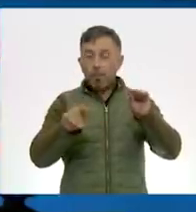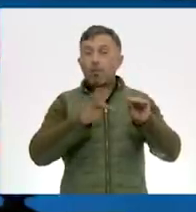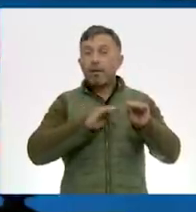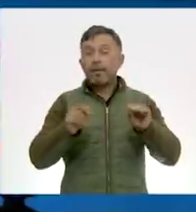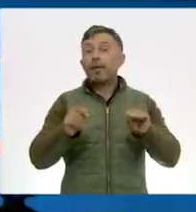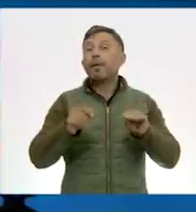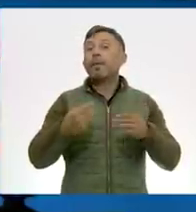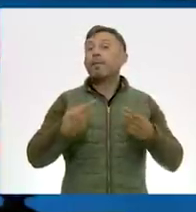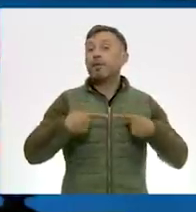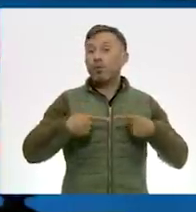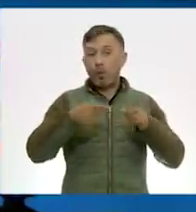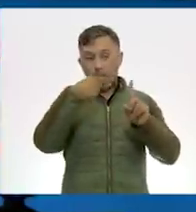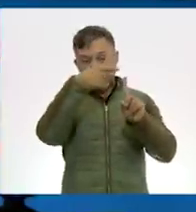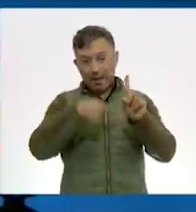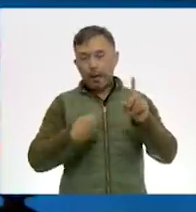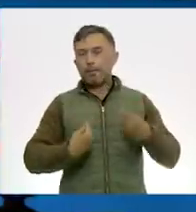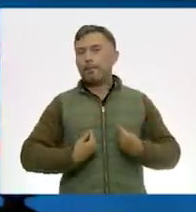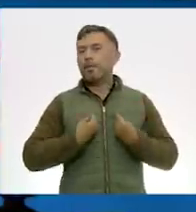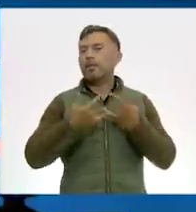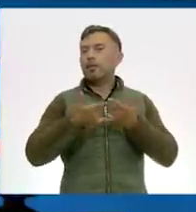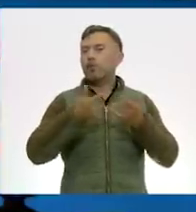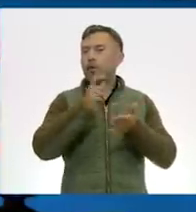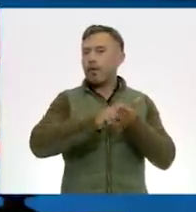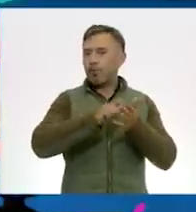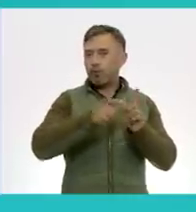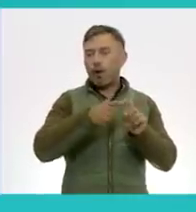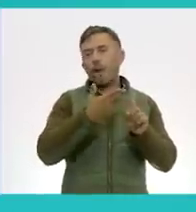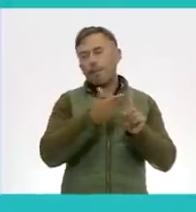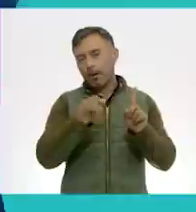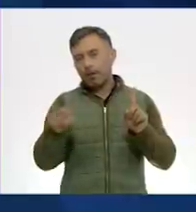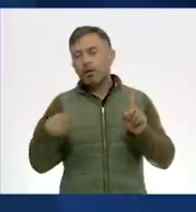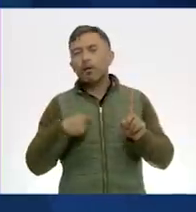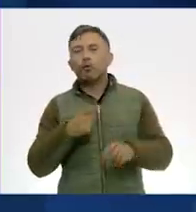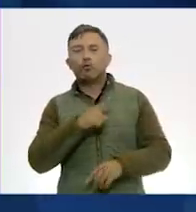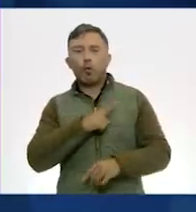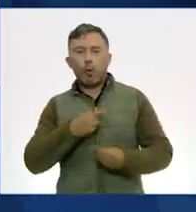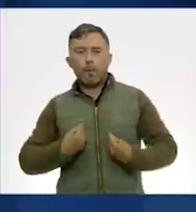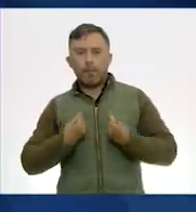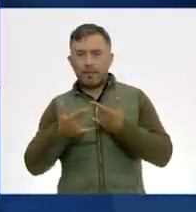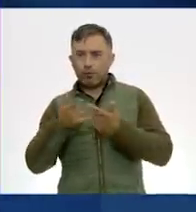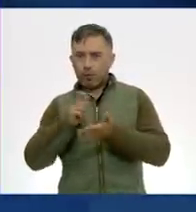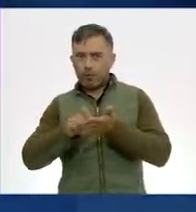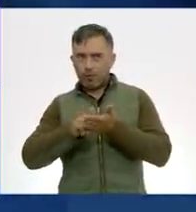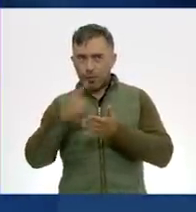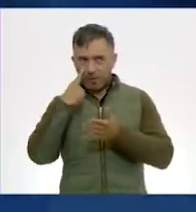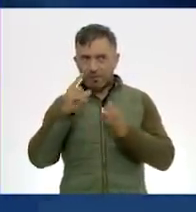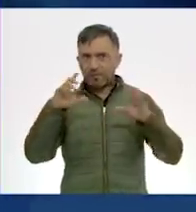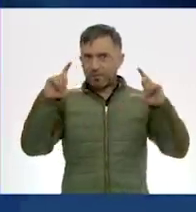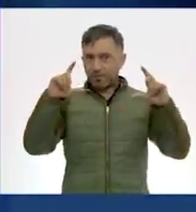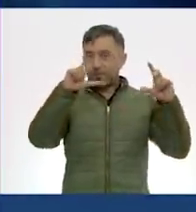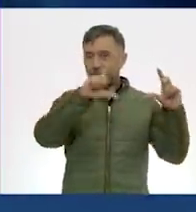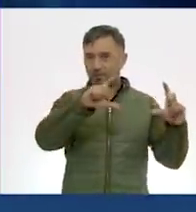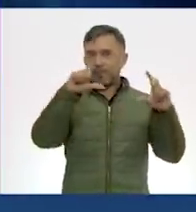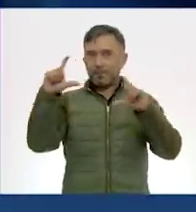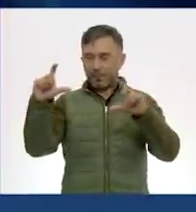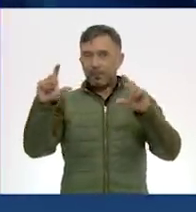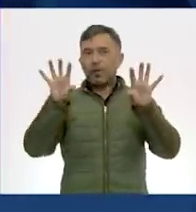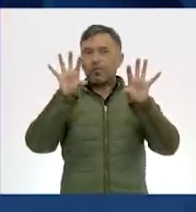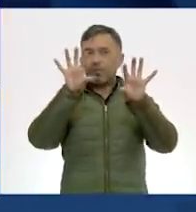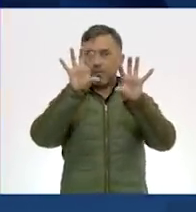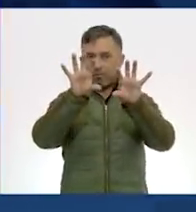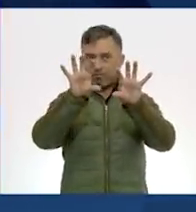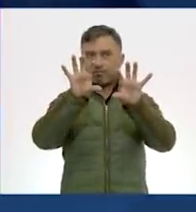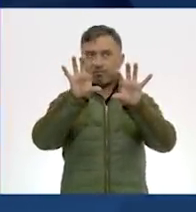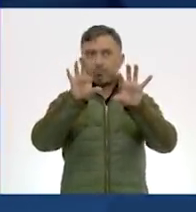la biografía y por otra parte la información de la autobiografía. Aquí, como puedes ver en la imagen, tenemos las características propias